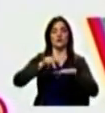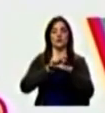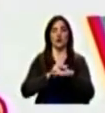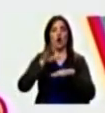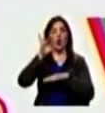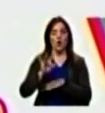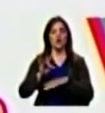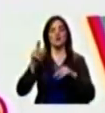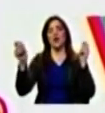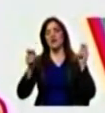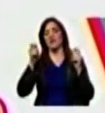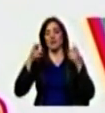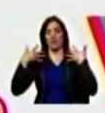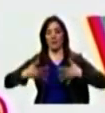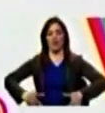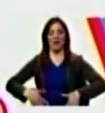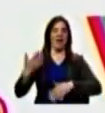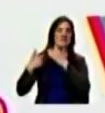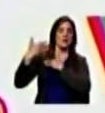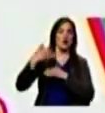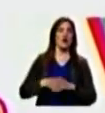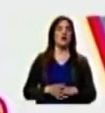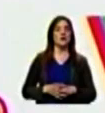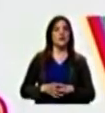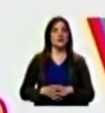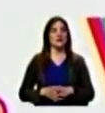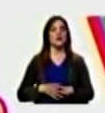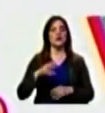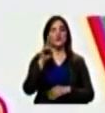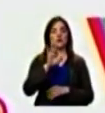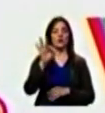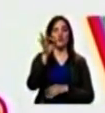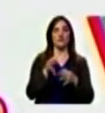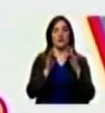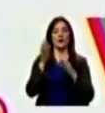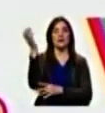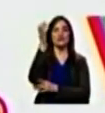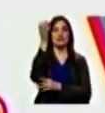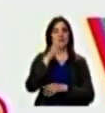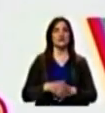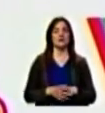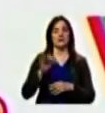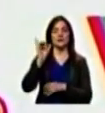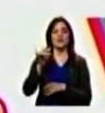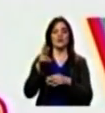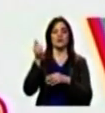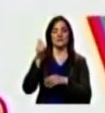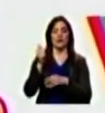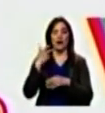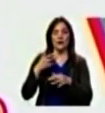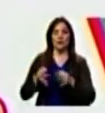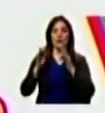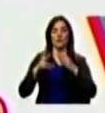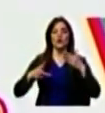retro. El viernes 9 de febrero la elección de la reina de Ambato. El sábado 10 de febrero, inauguración del Festival Internacional